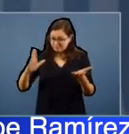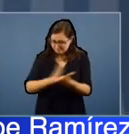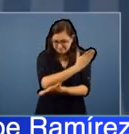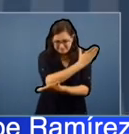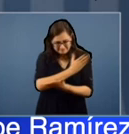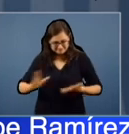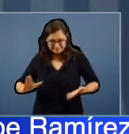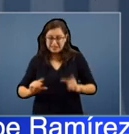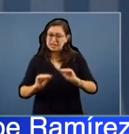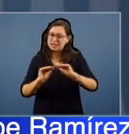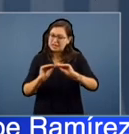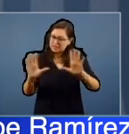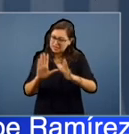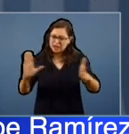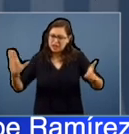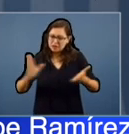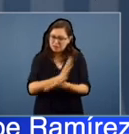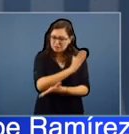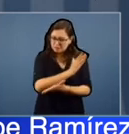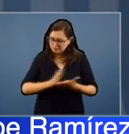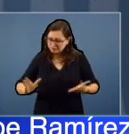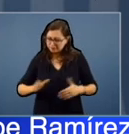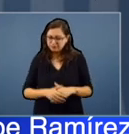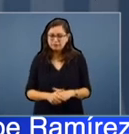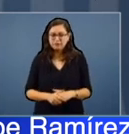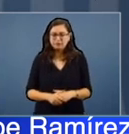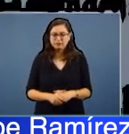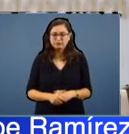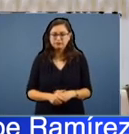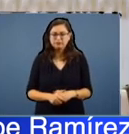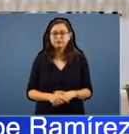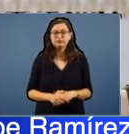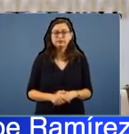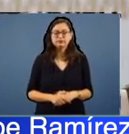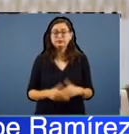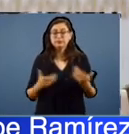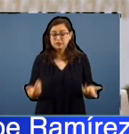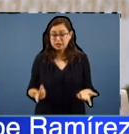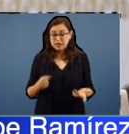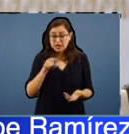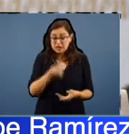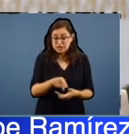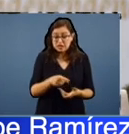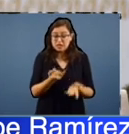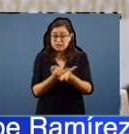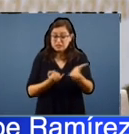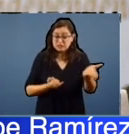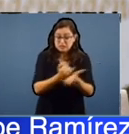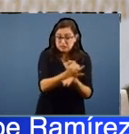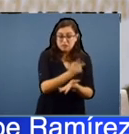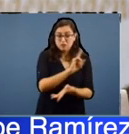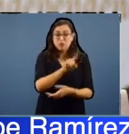clara y muy precisa. No se estaba revisando la publicación, no, sino la orden de aprehensión que se giró desde